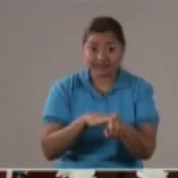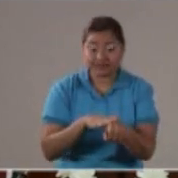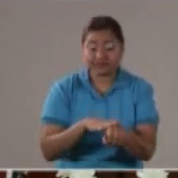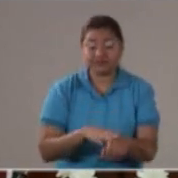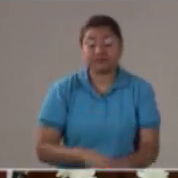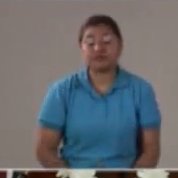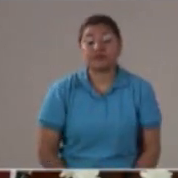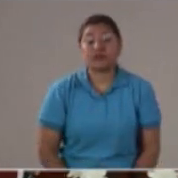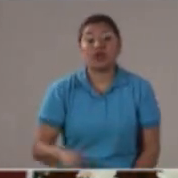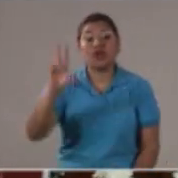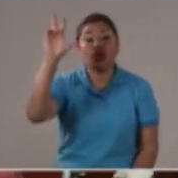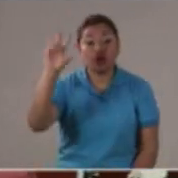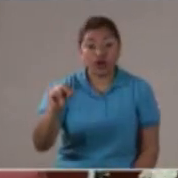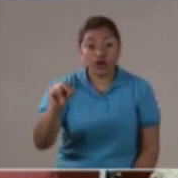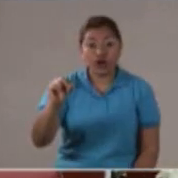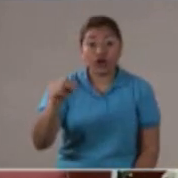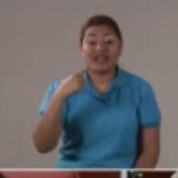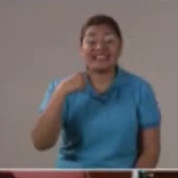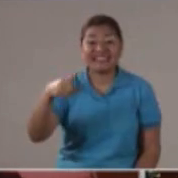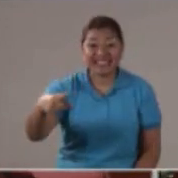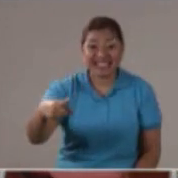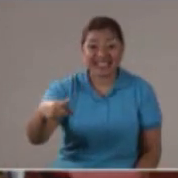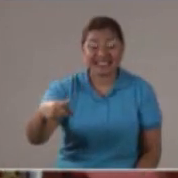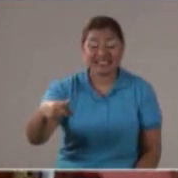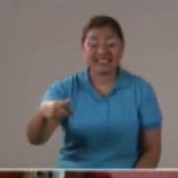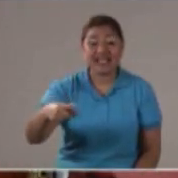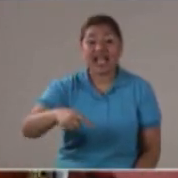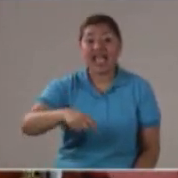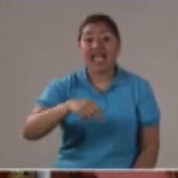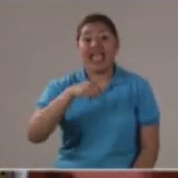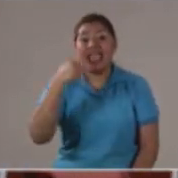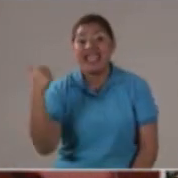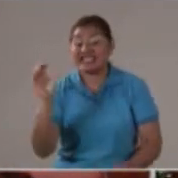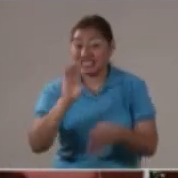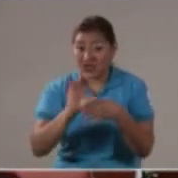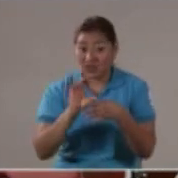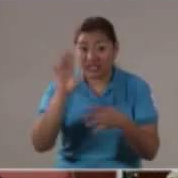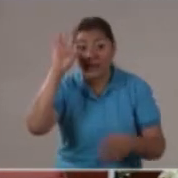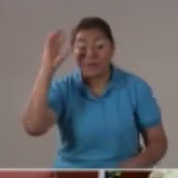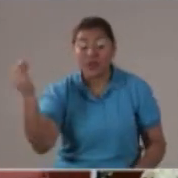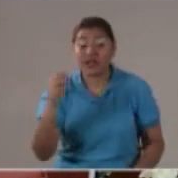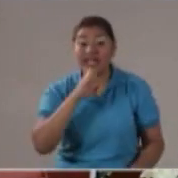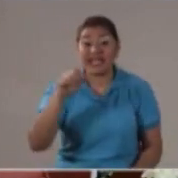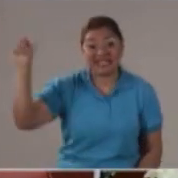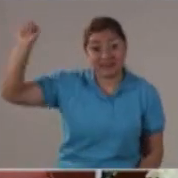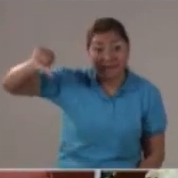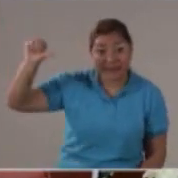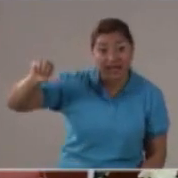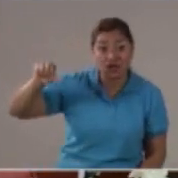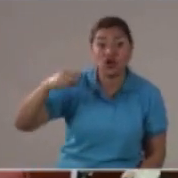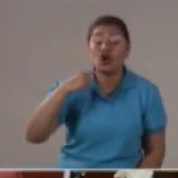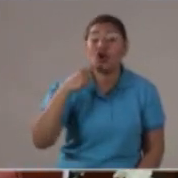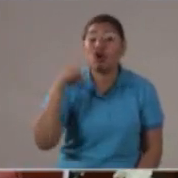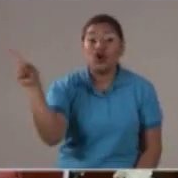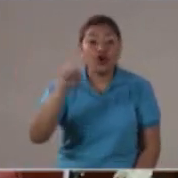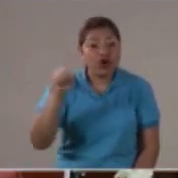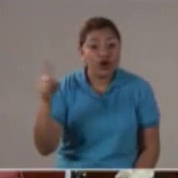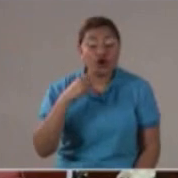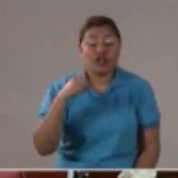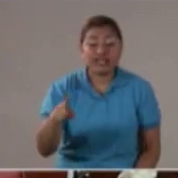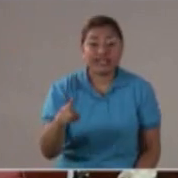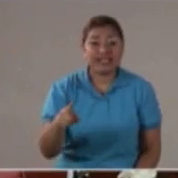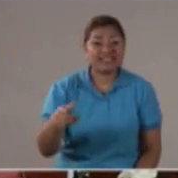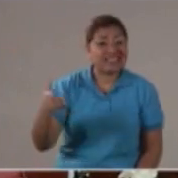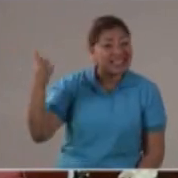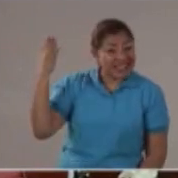pues no digas tal cosa, porque eso sería malo. No digas que los tiempos antiguos fueron mejores